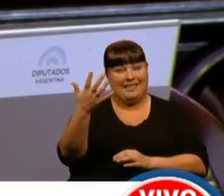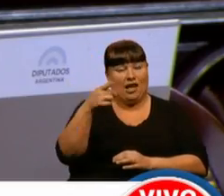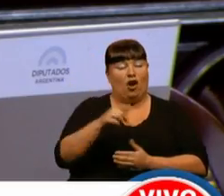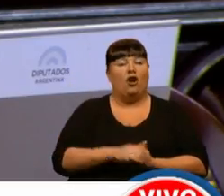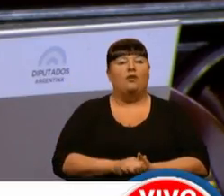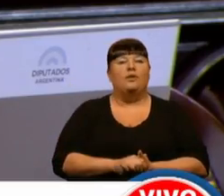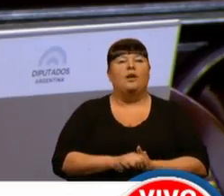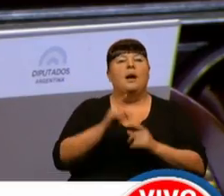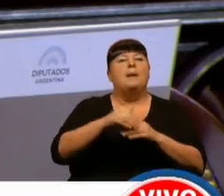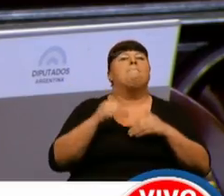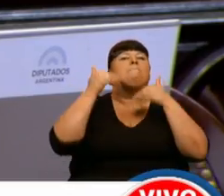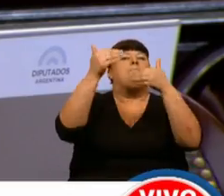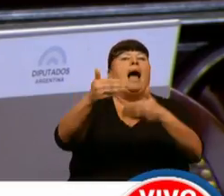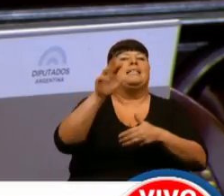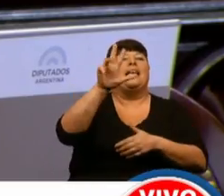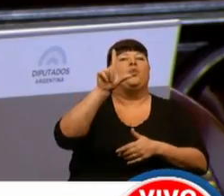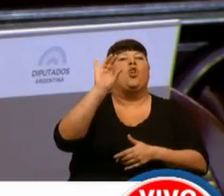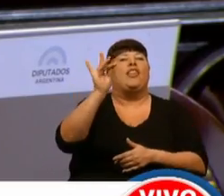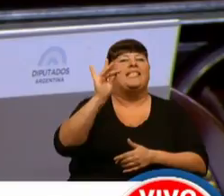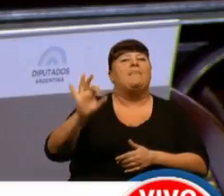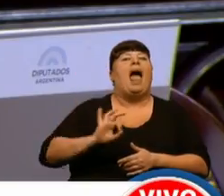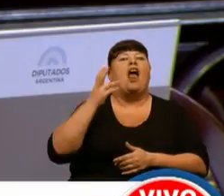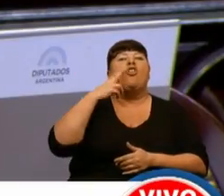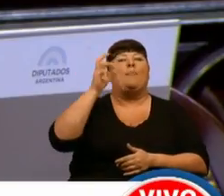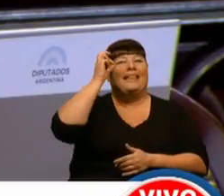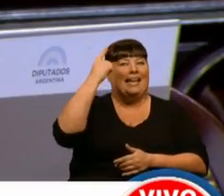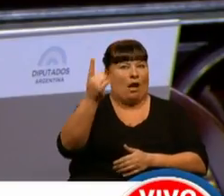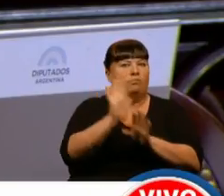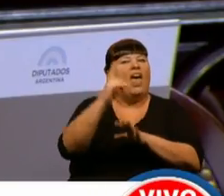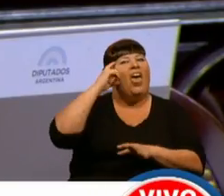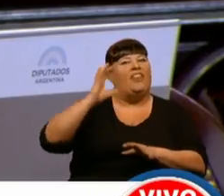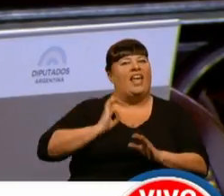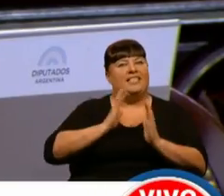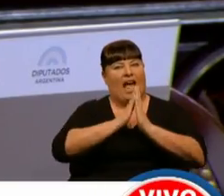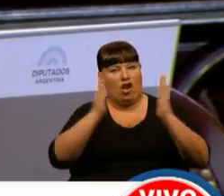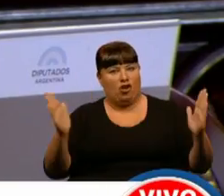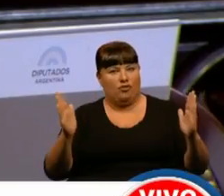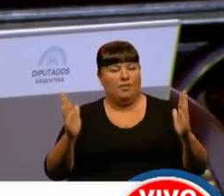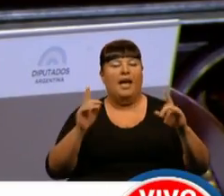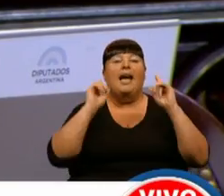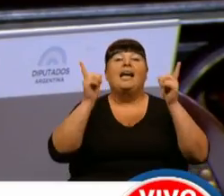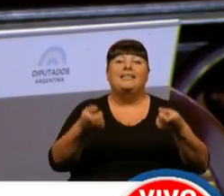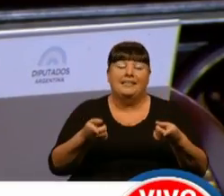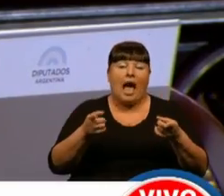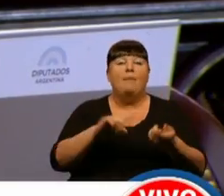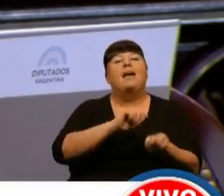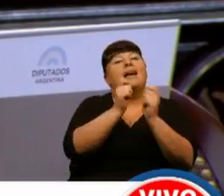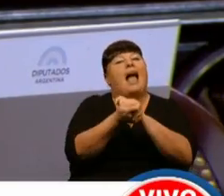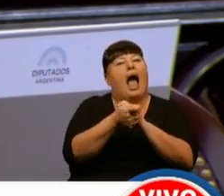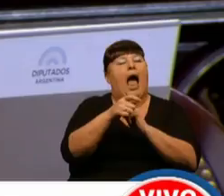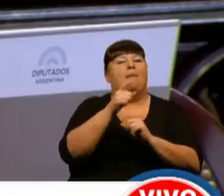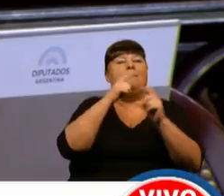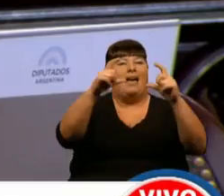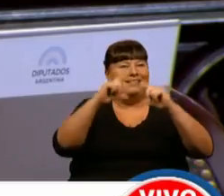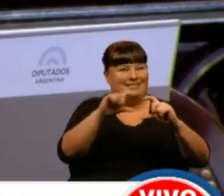se prorroga hasta el 31 de diciembre del 2031 es decir por 10 años además se sustituye el